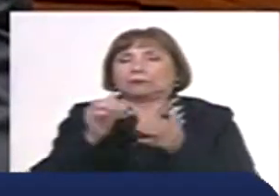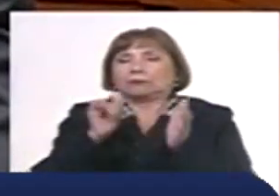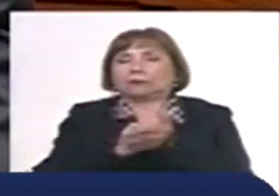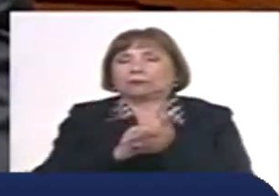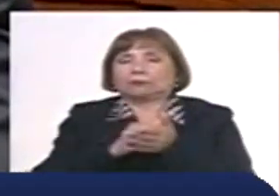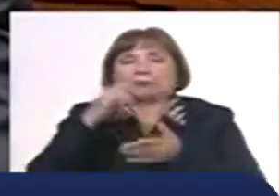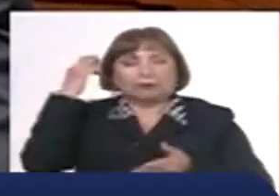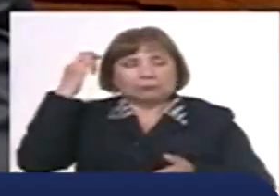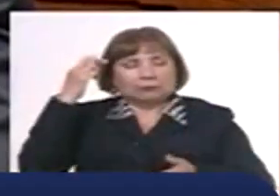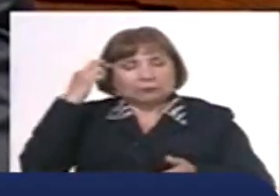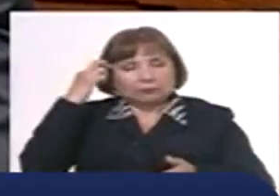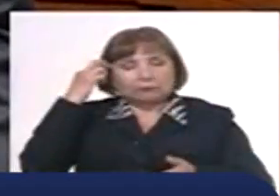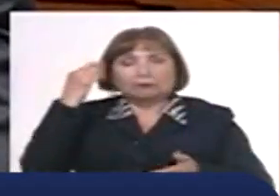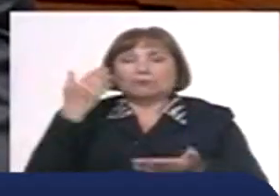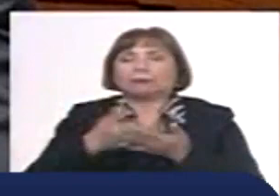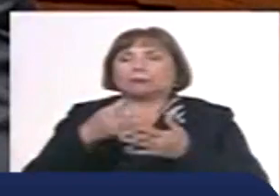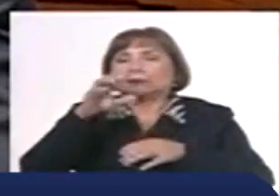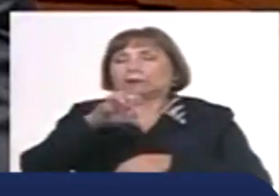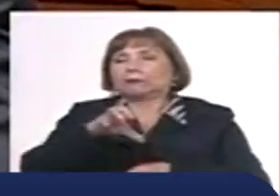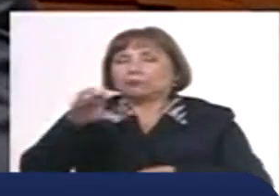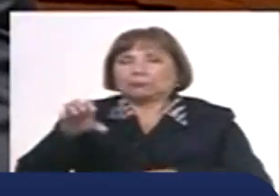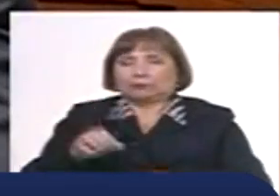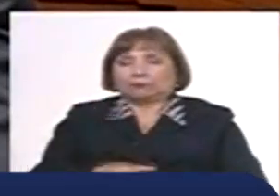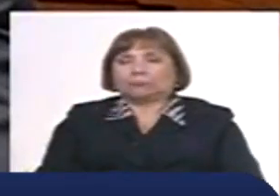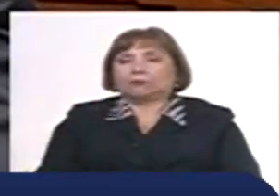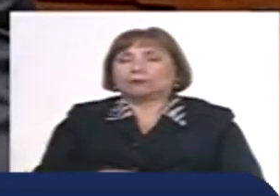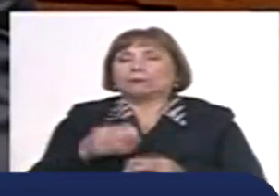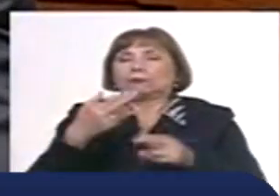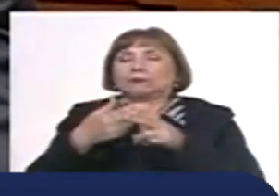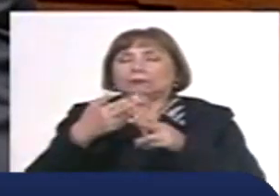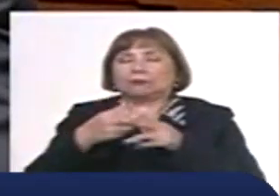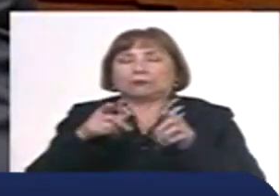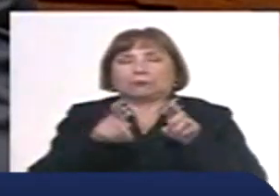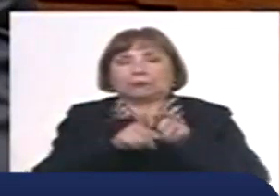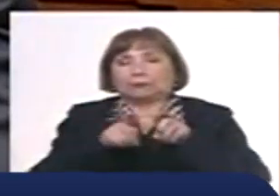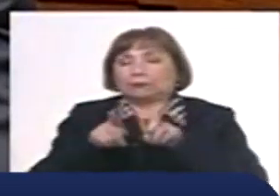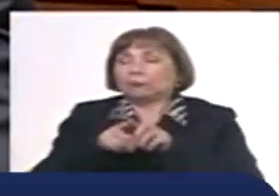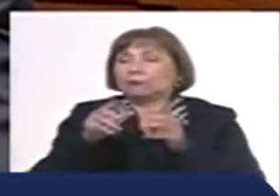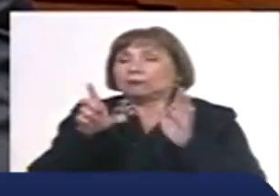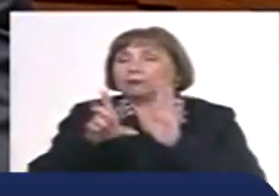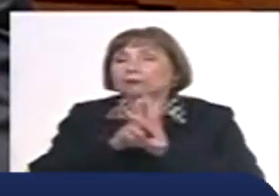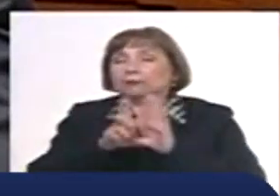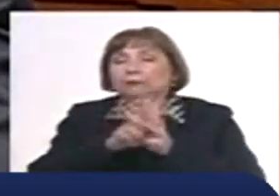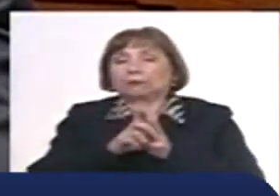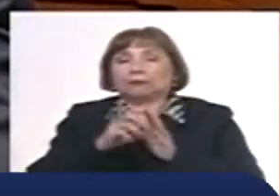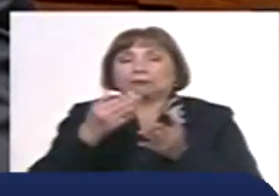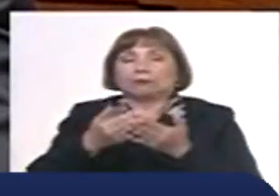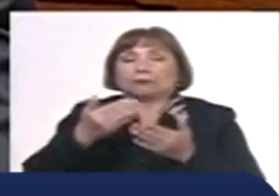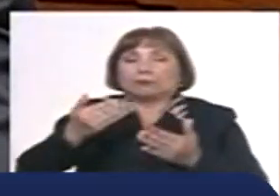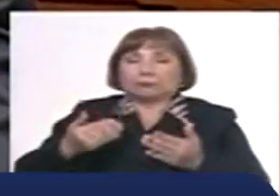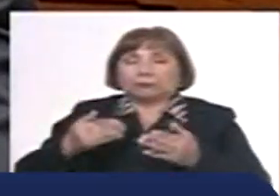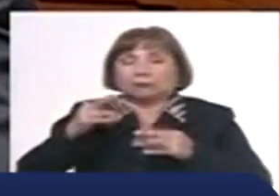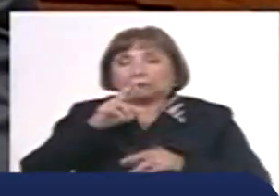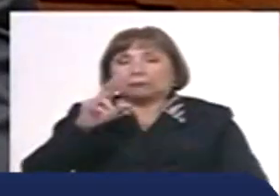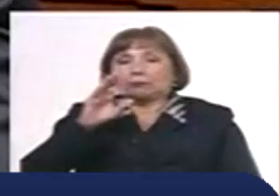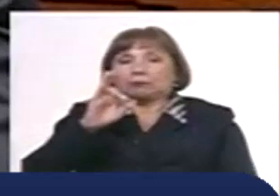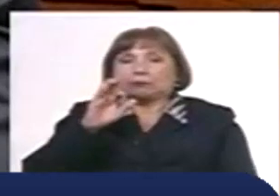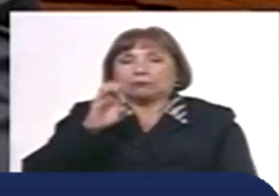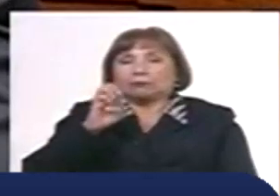participación política del pueblo, llamada también ley